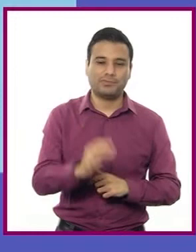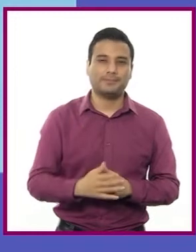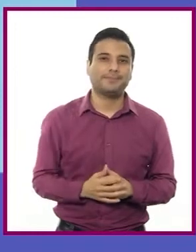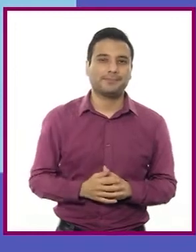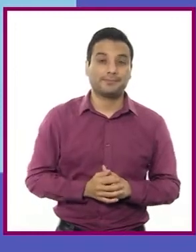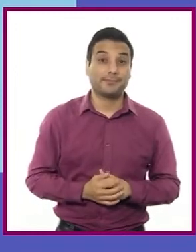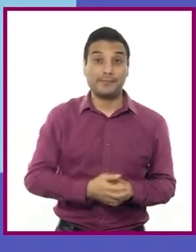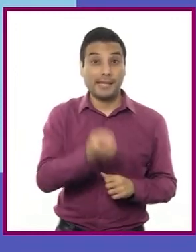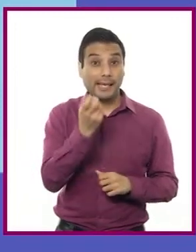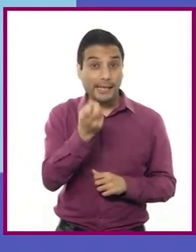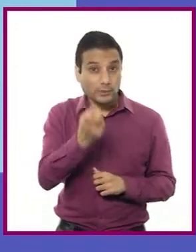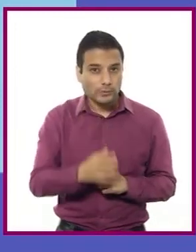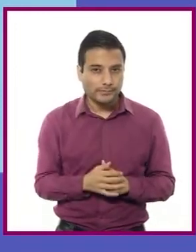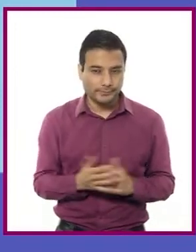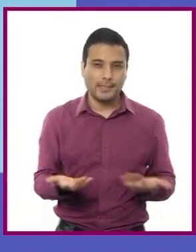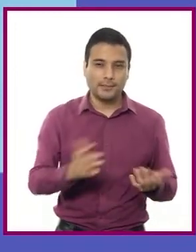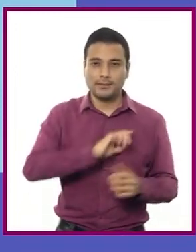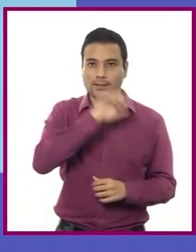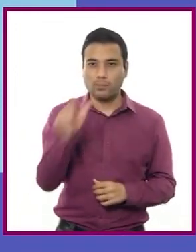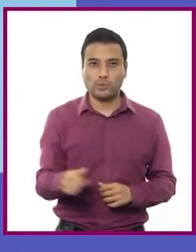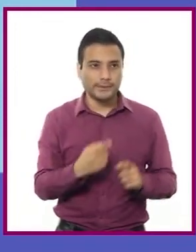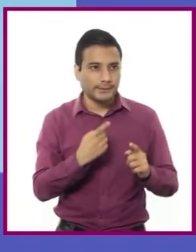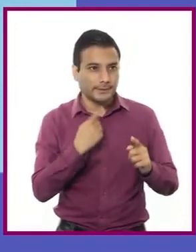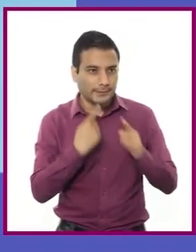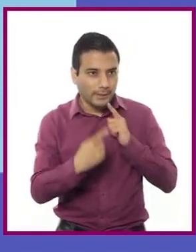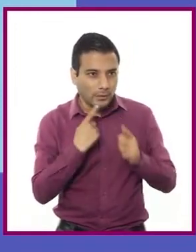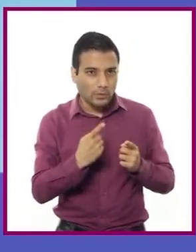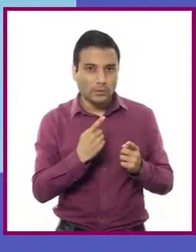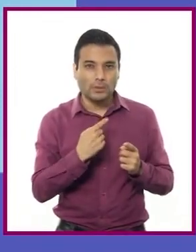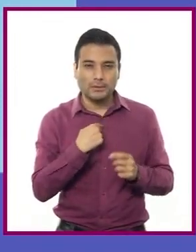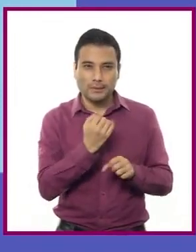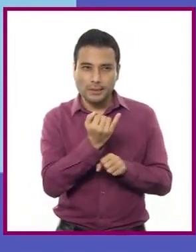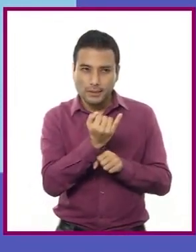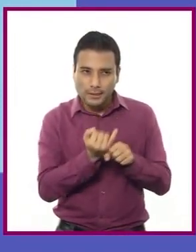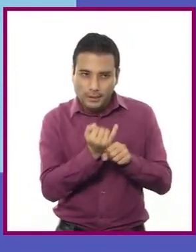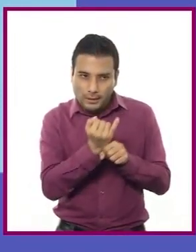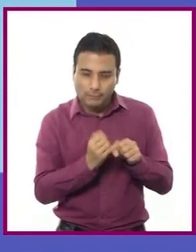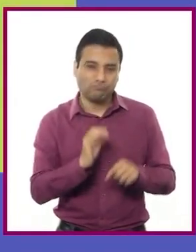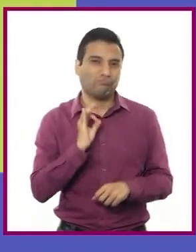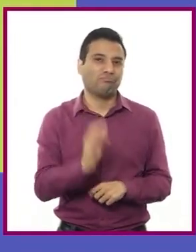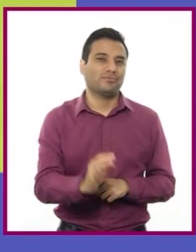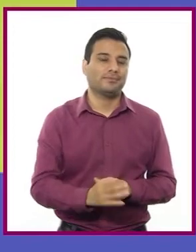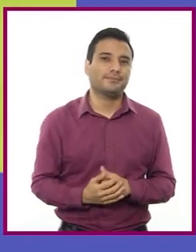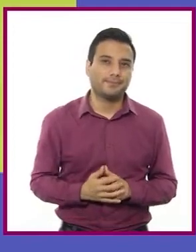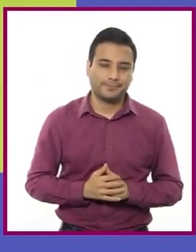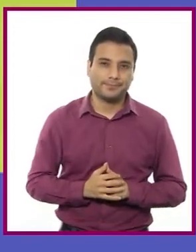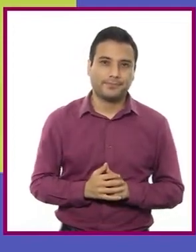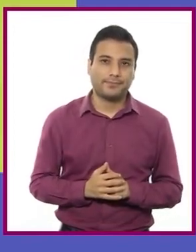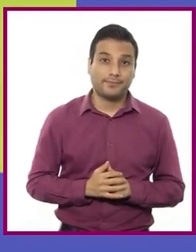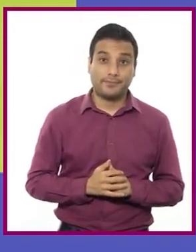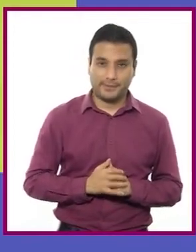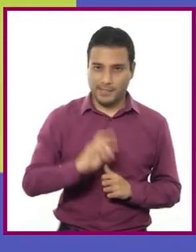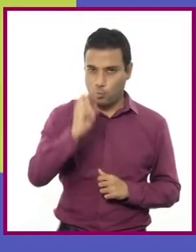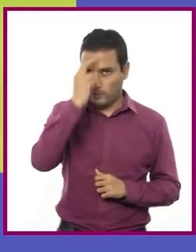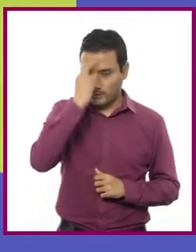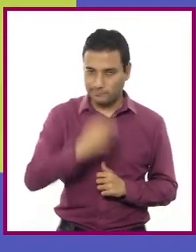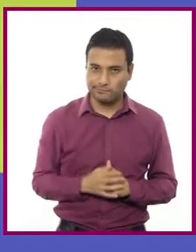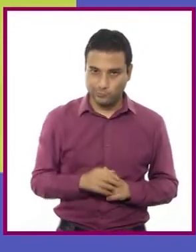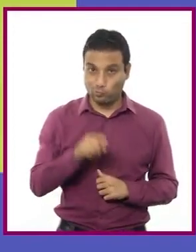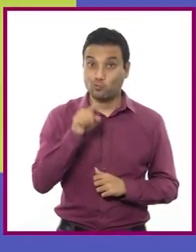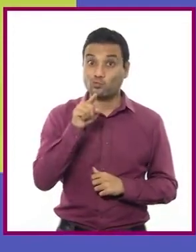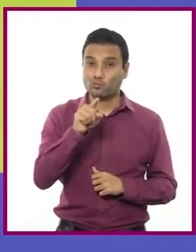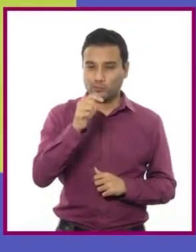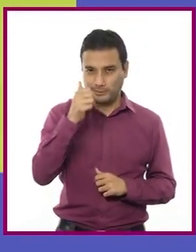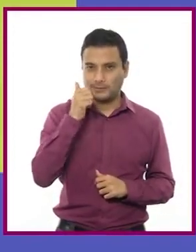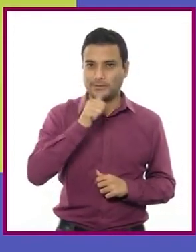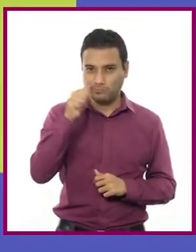esta manera, se crea un diálogo del que se obtiene información de primera mano. No olvidar la documentación de la entrevista,